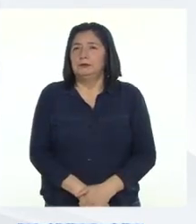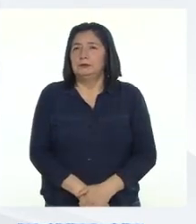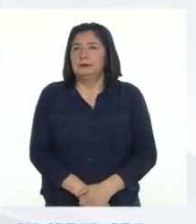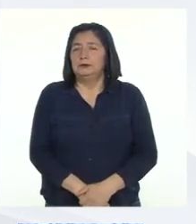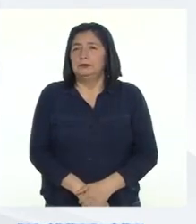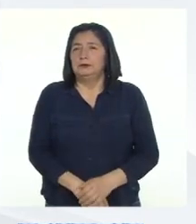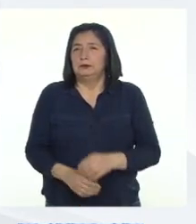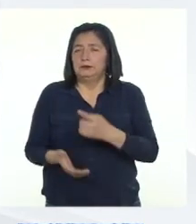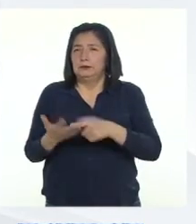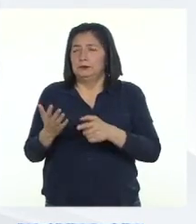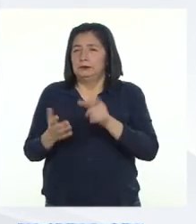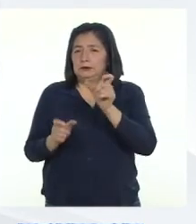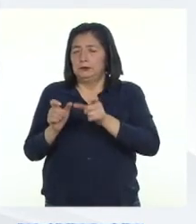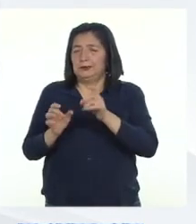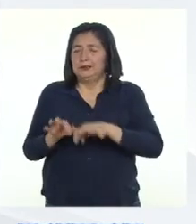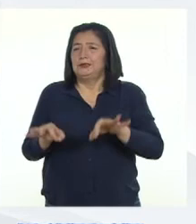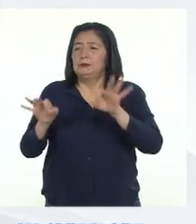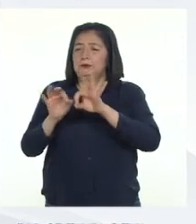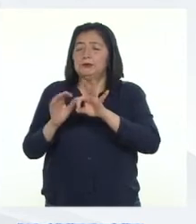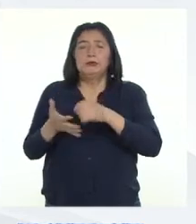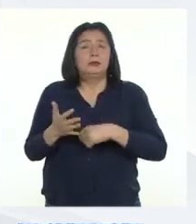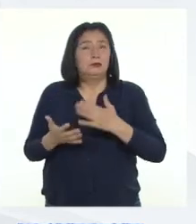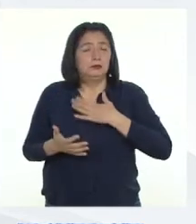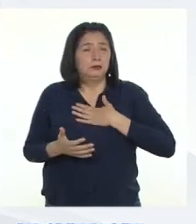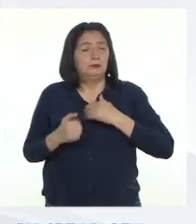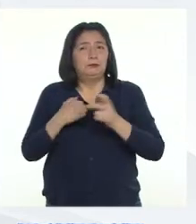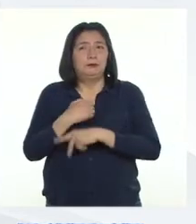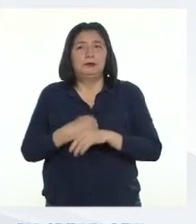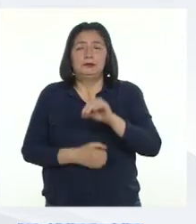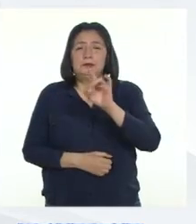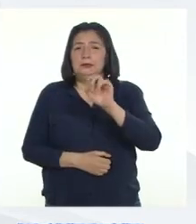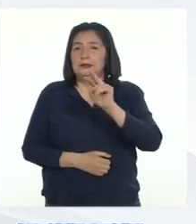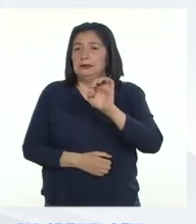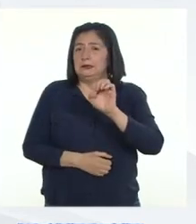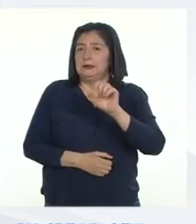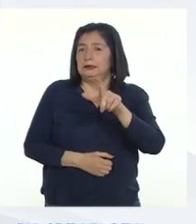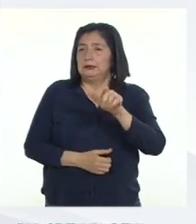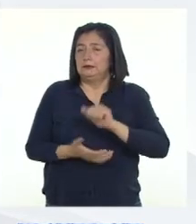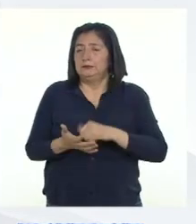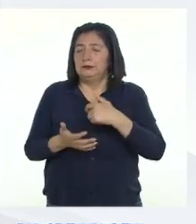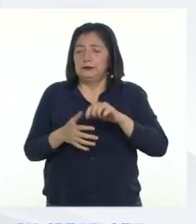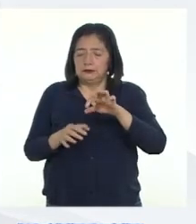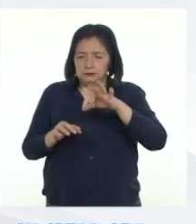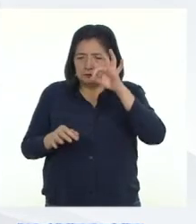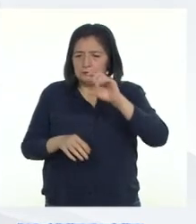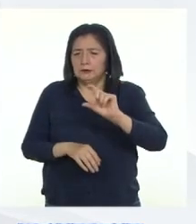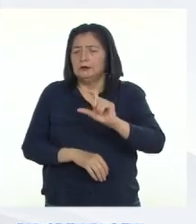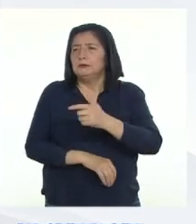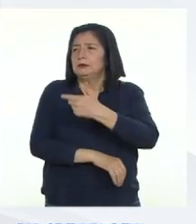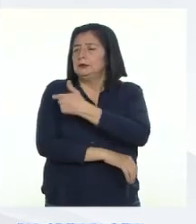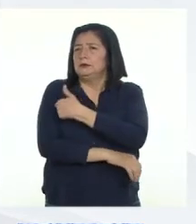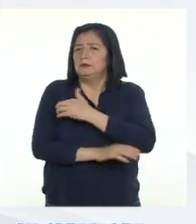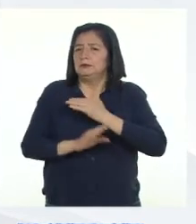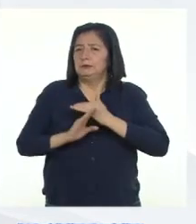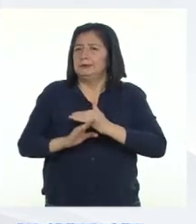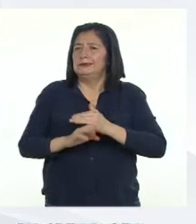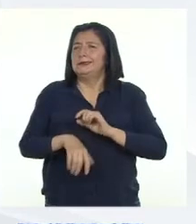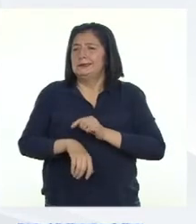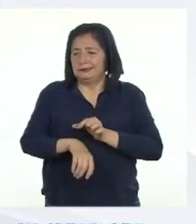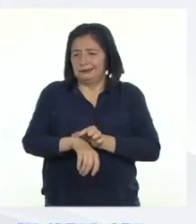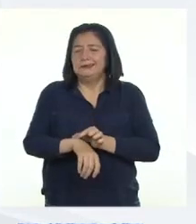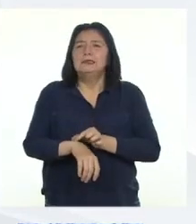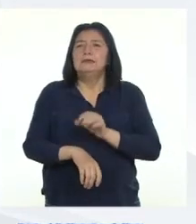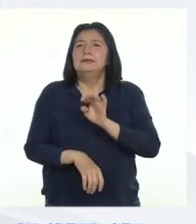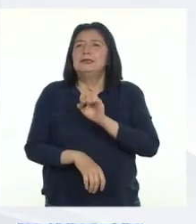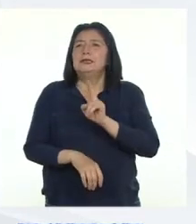Personajes importantes en el país. Daniel Alcides Carrión, que ayudó mucho para descubrir la vacuna contra la verruga.